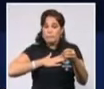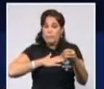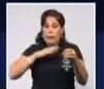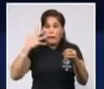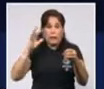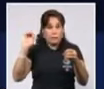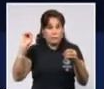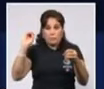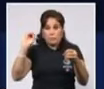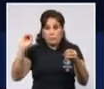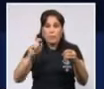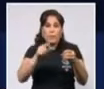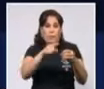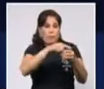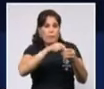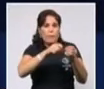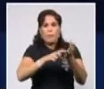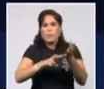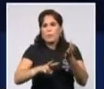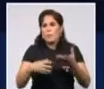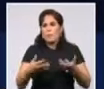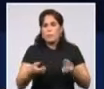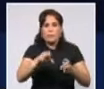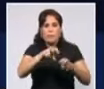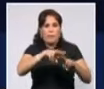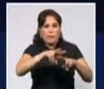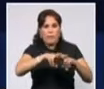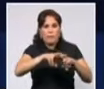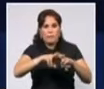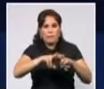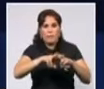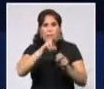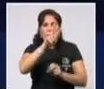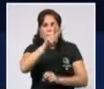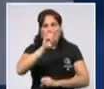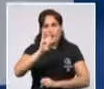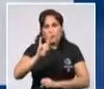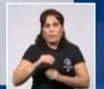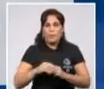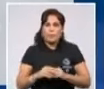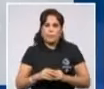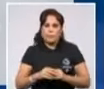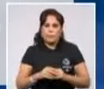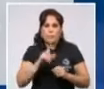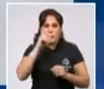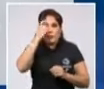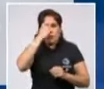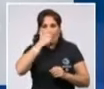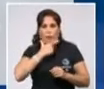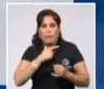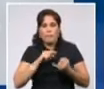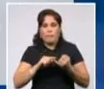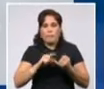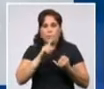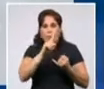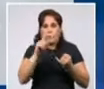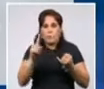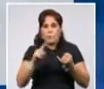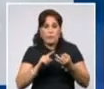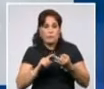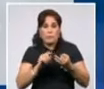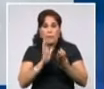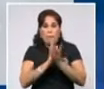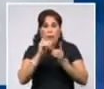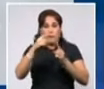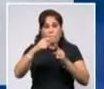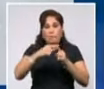y pertenecen a las provincias de La Habana, 29, Ciego de Ávila, 11,